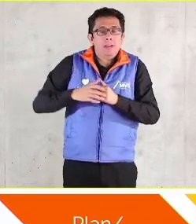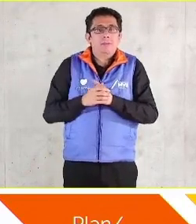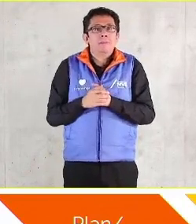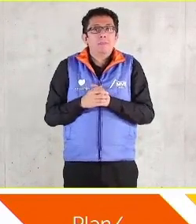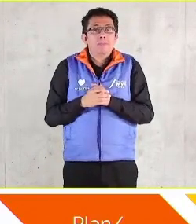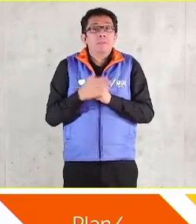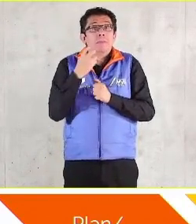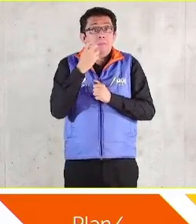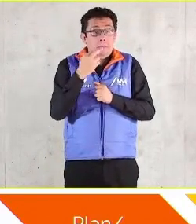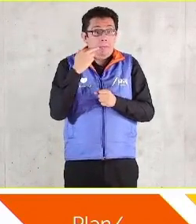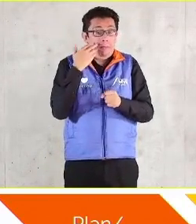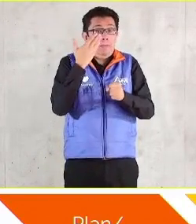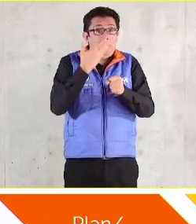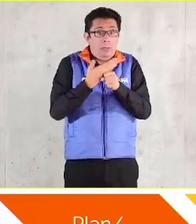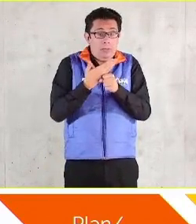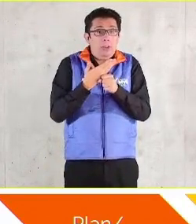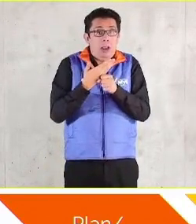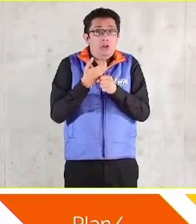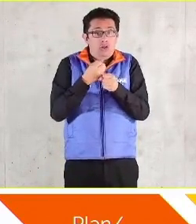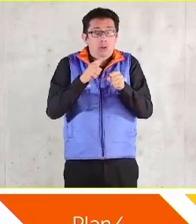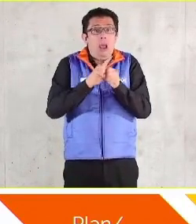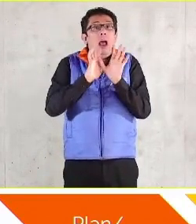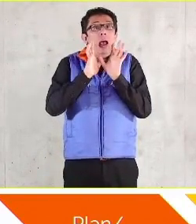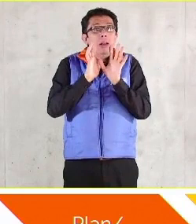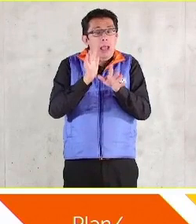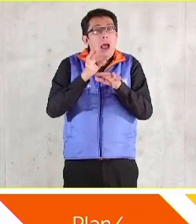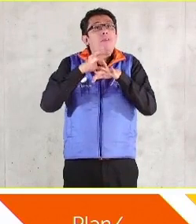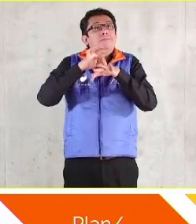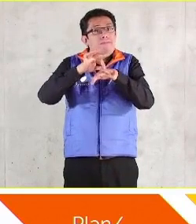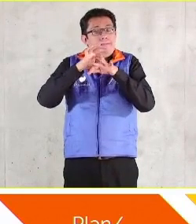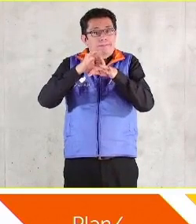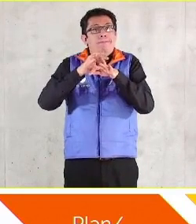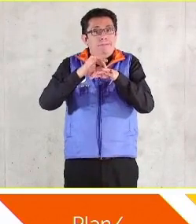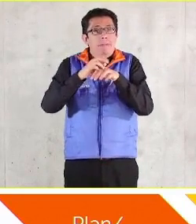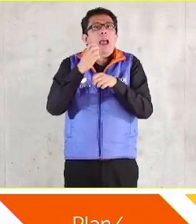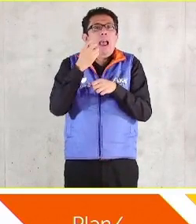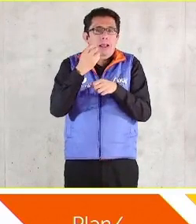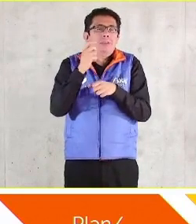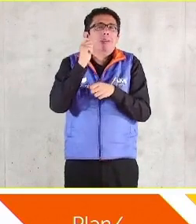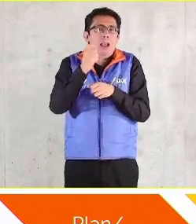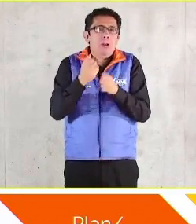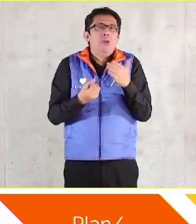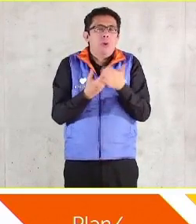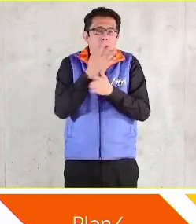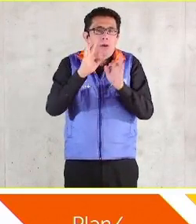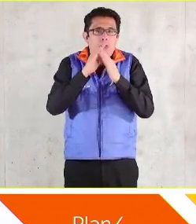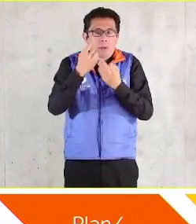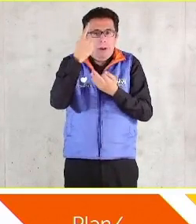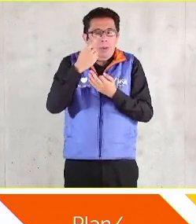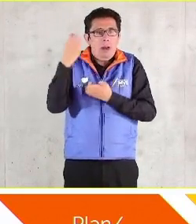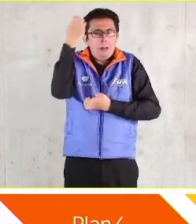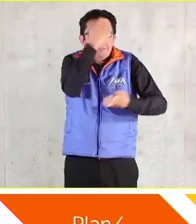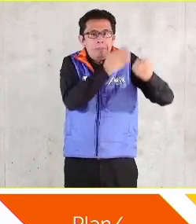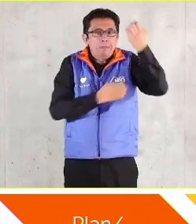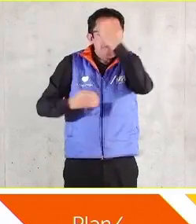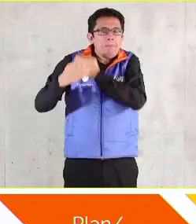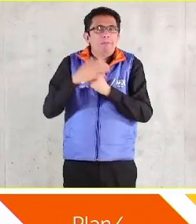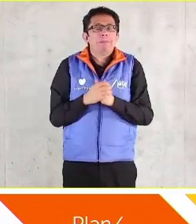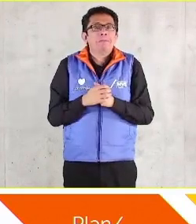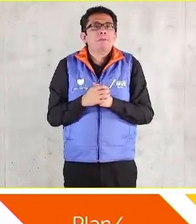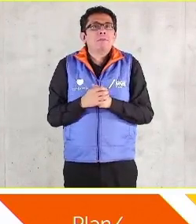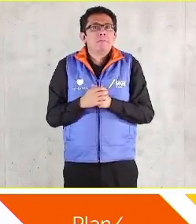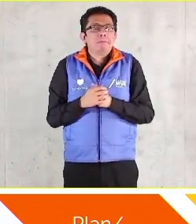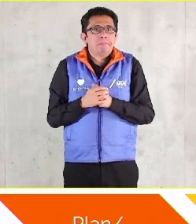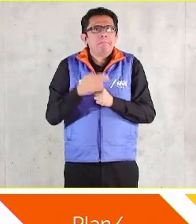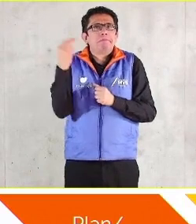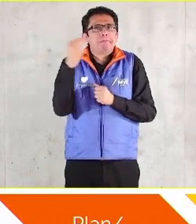a la responsabilidad social en una realidad. Ese es el nuevo sistema de evaluación, ¿sí? Lo que queremos es entender